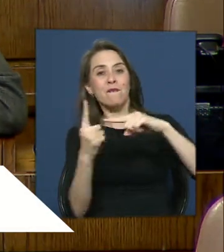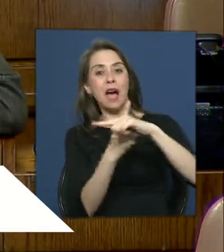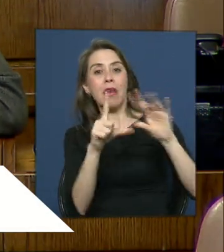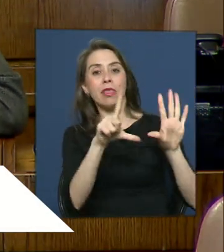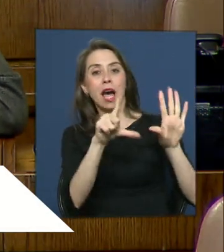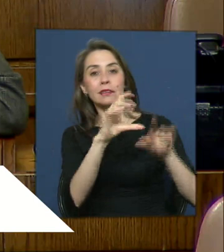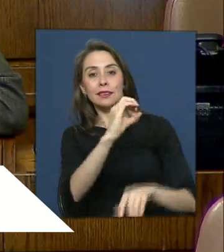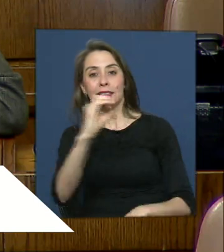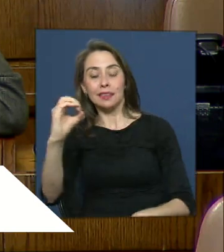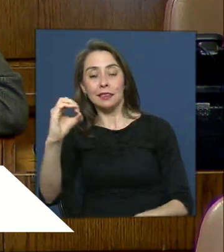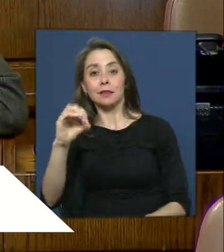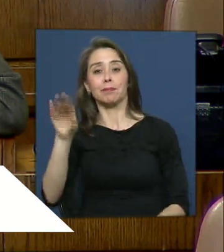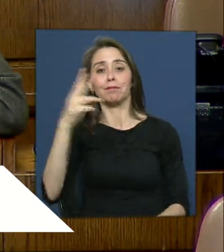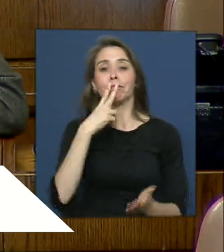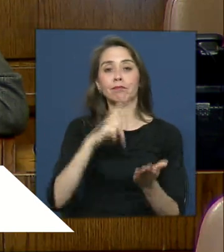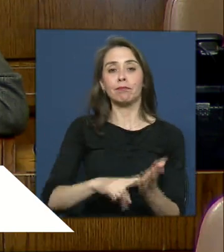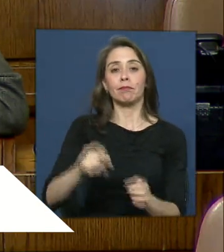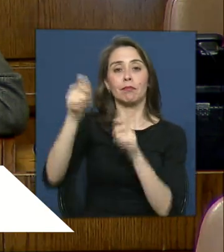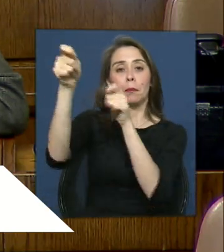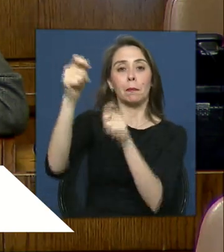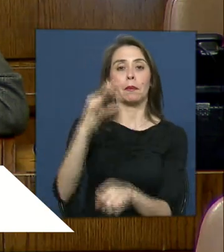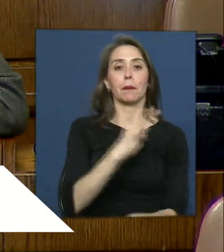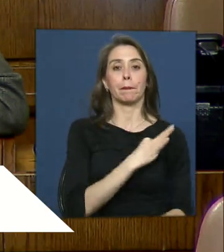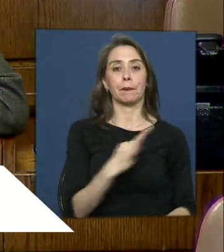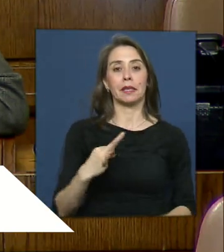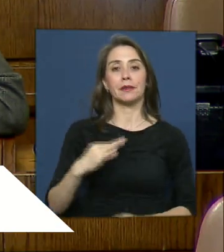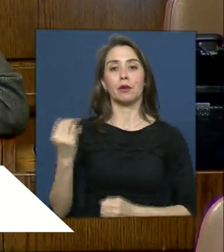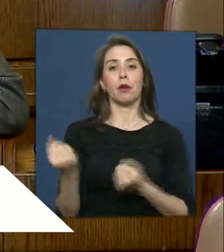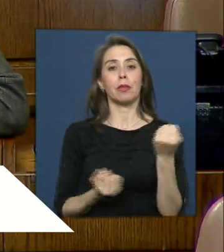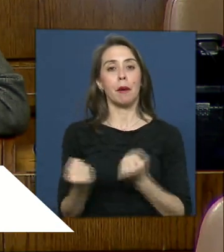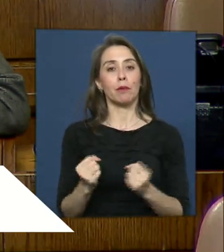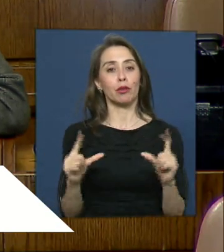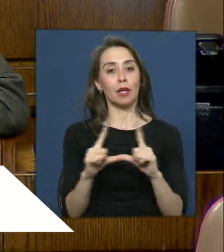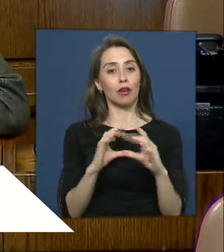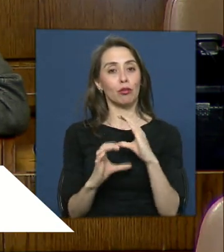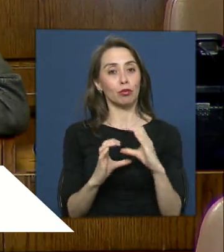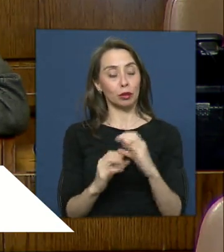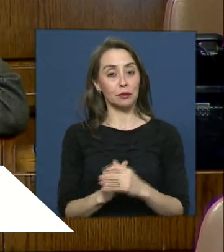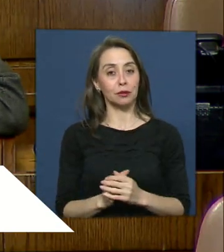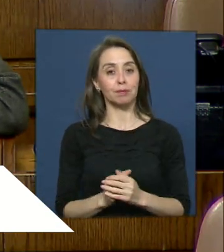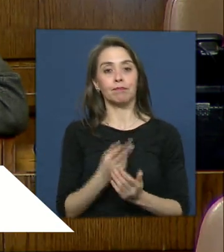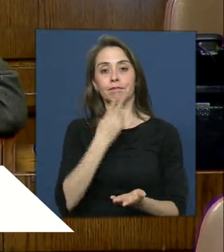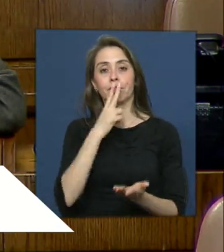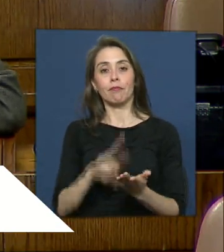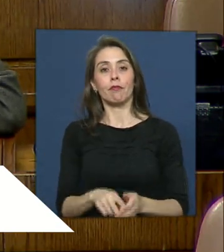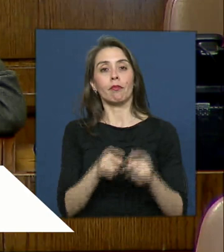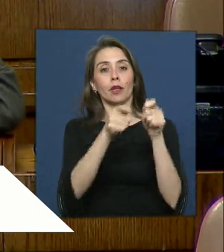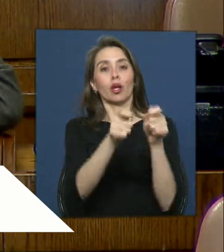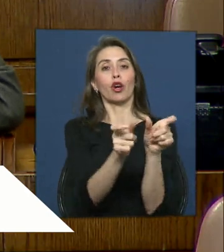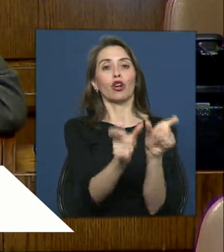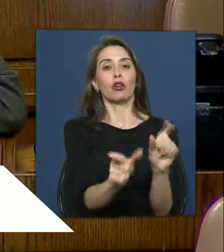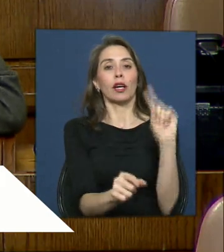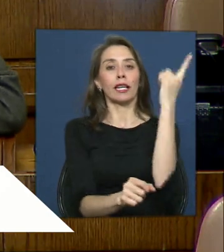al ministro de Transporte y Telecomunicaciones, y queremos también oficiar a la Contraloría General de la República para que